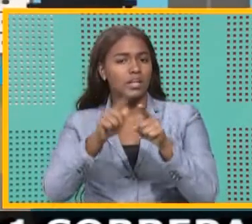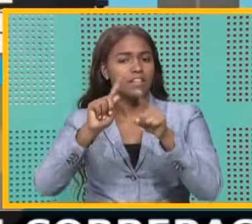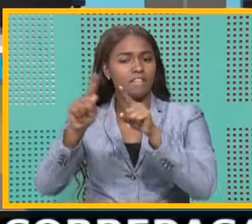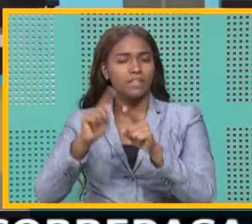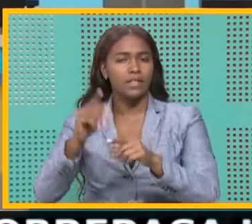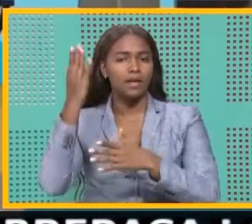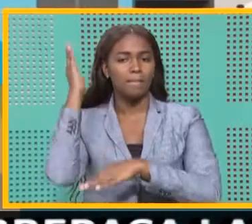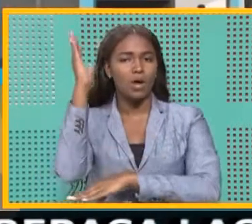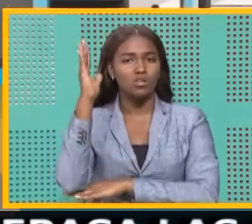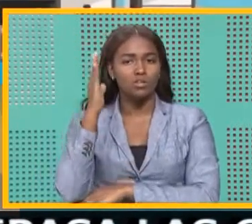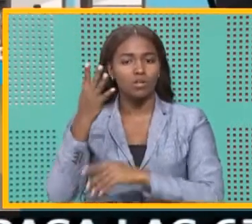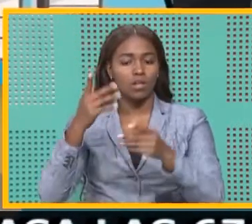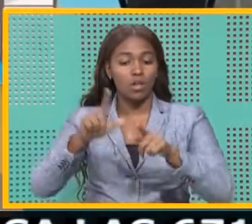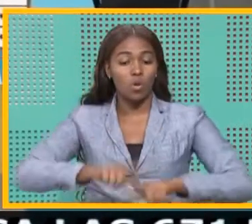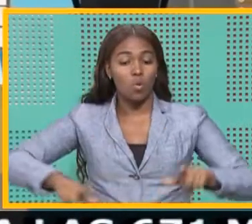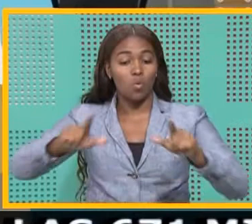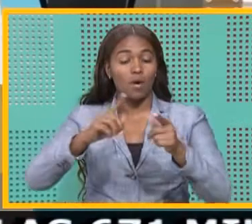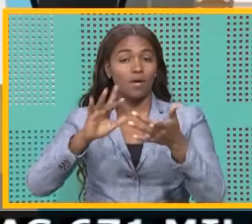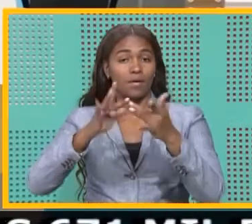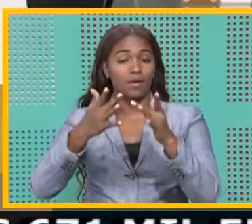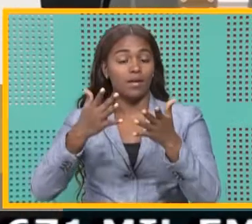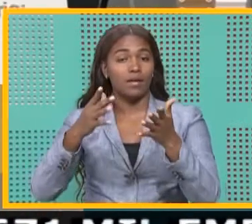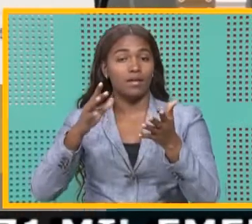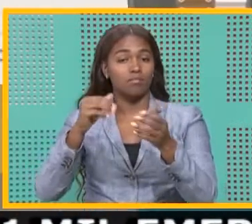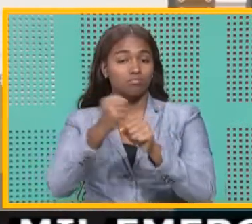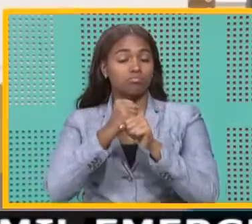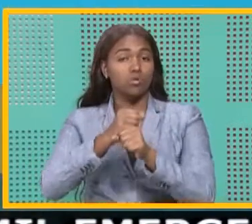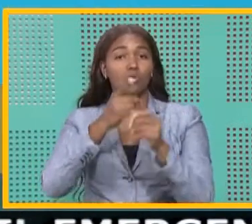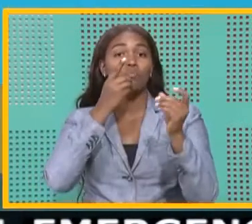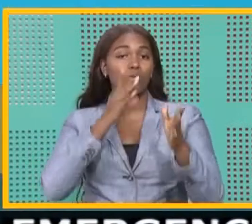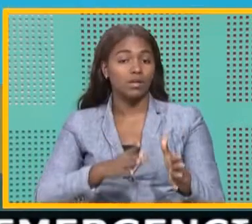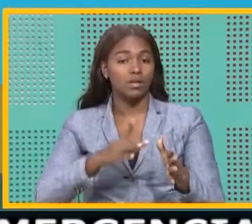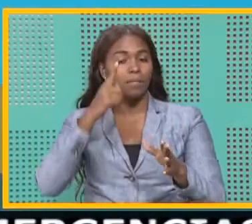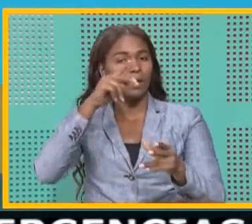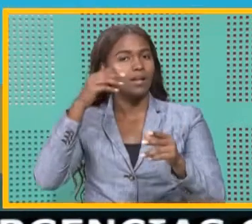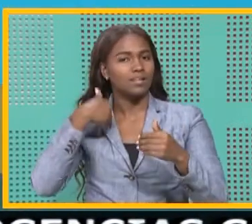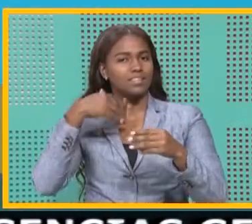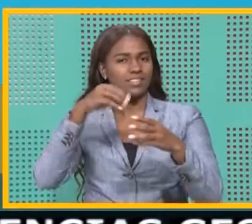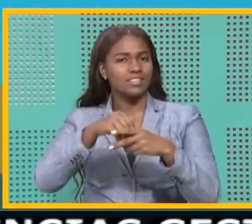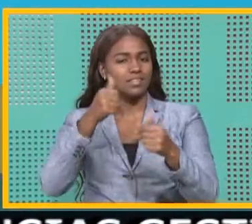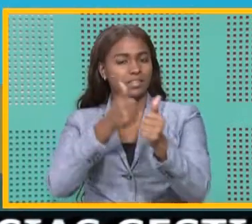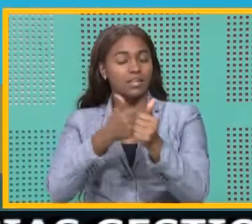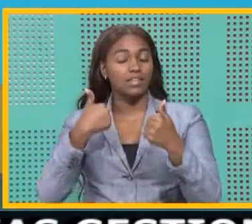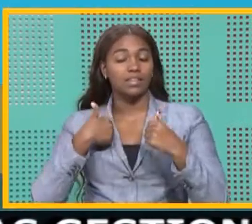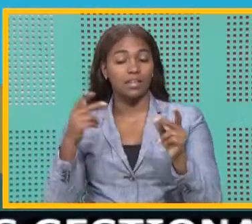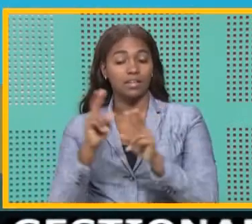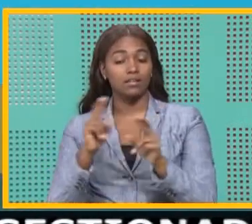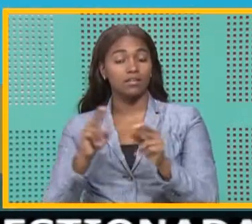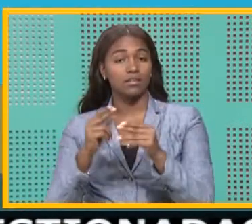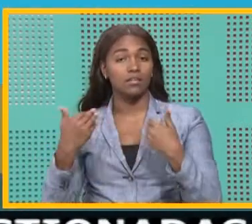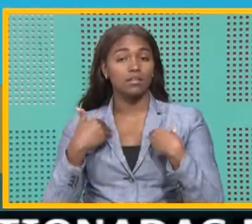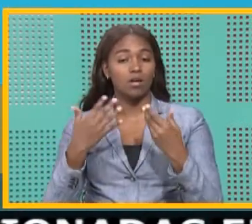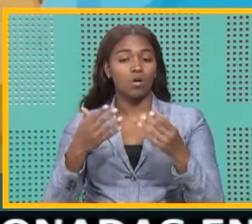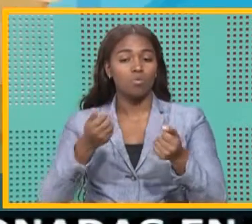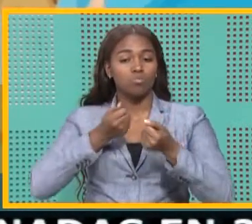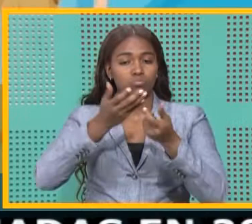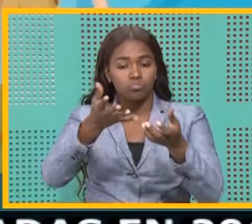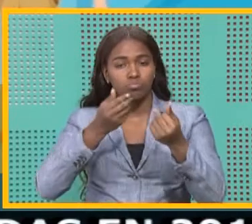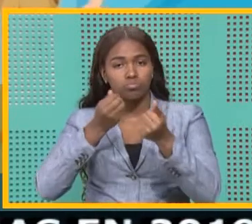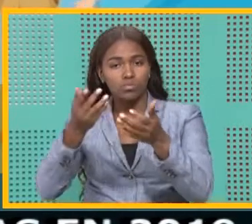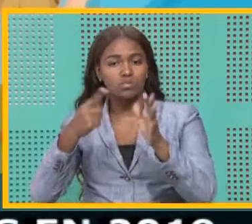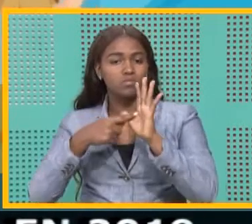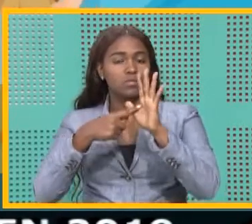exposición del ciberespacio dominicano. Para complementar este servicio, se encuentran disponibles boletines y